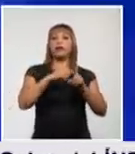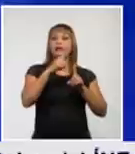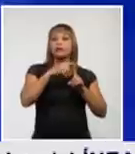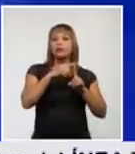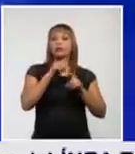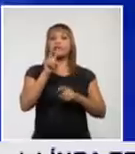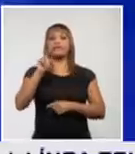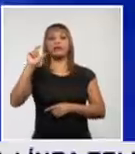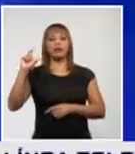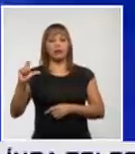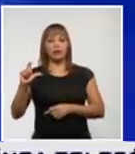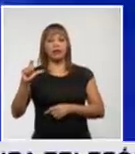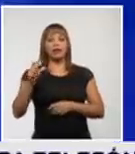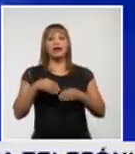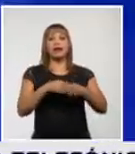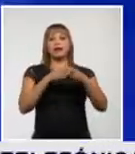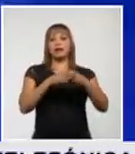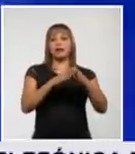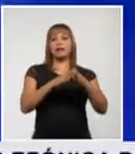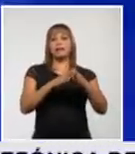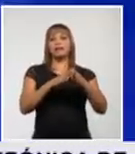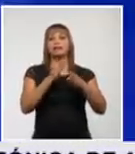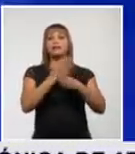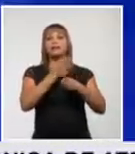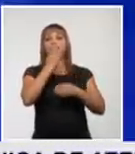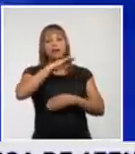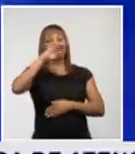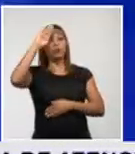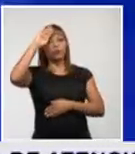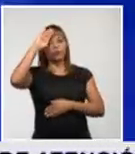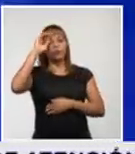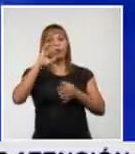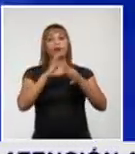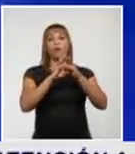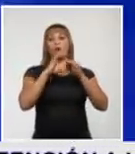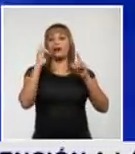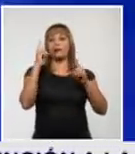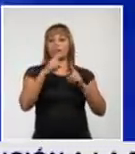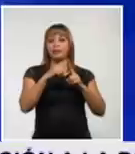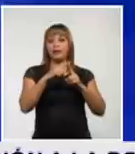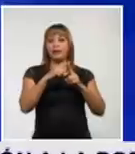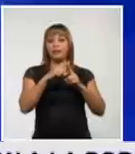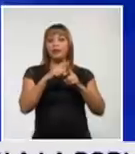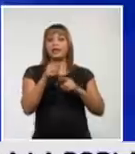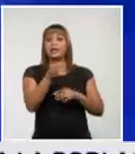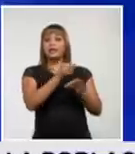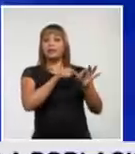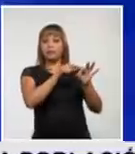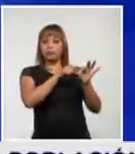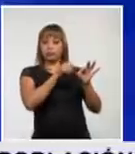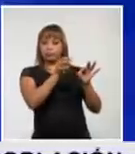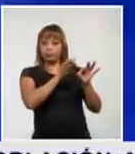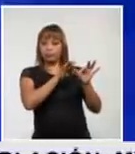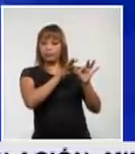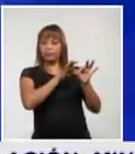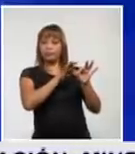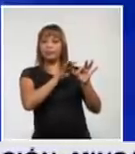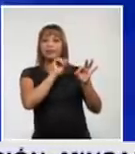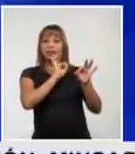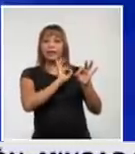Clara, Granma, Santiago de Cuba, Guantánamo y el municipio especial Isla de la